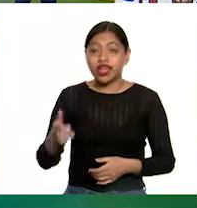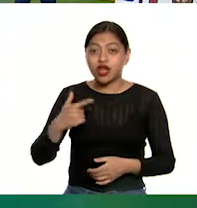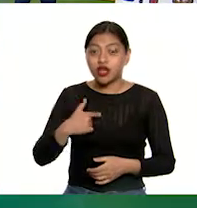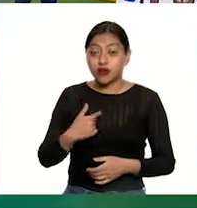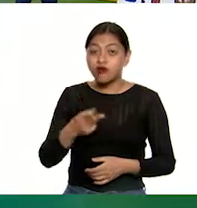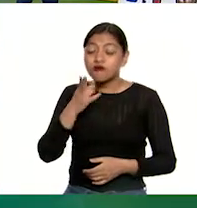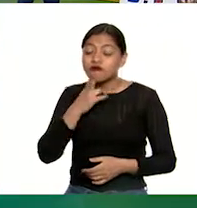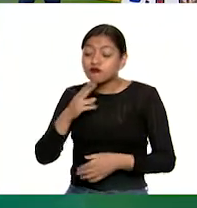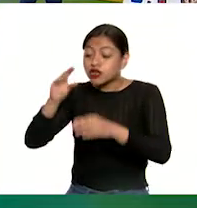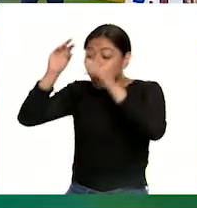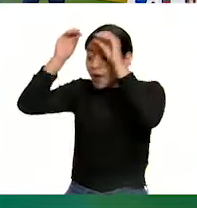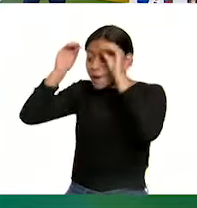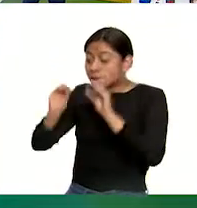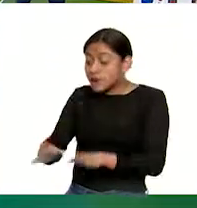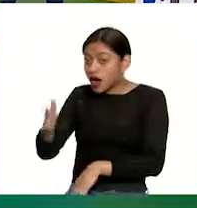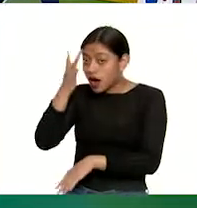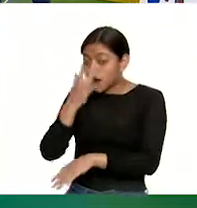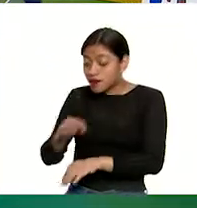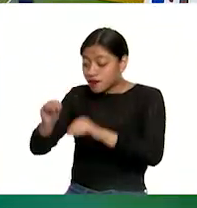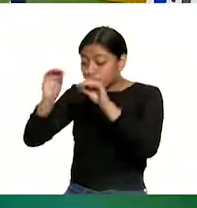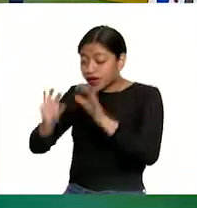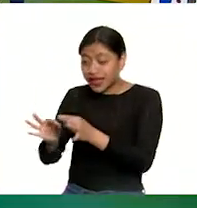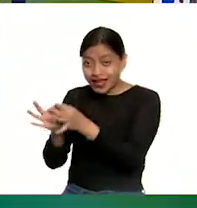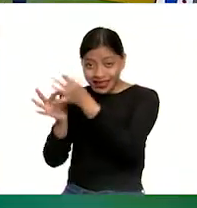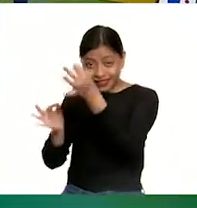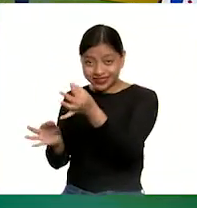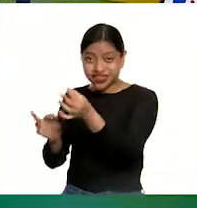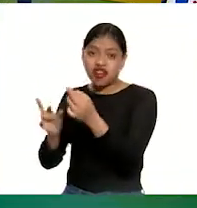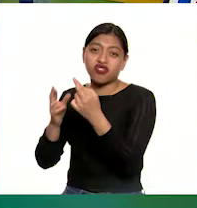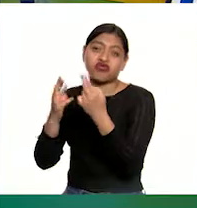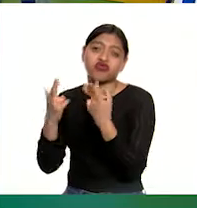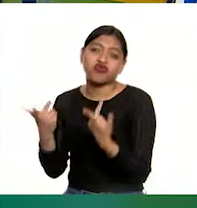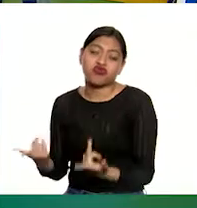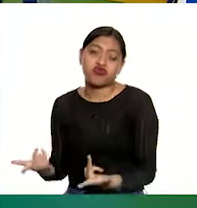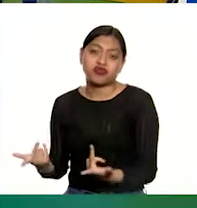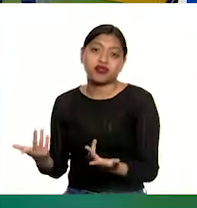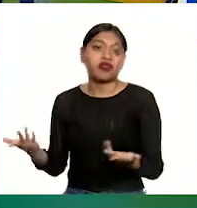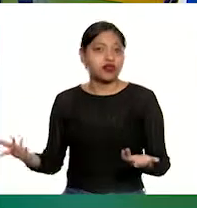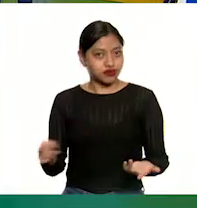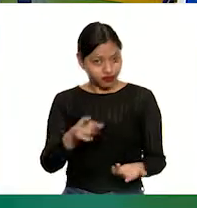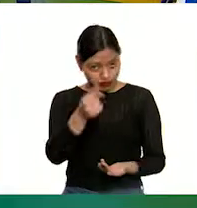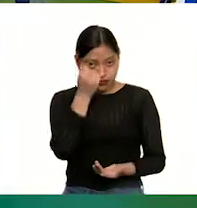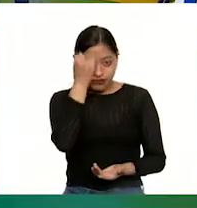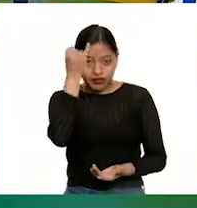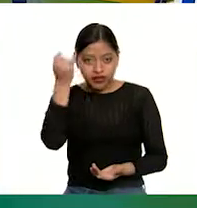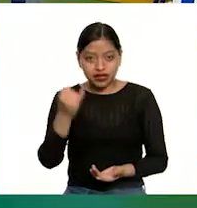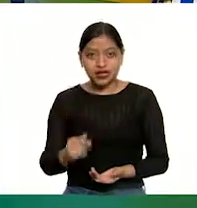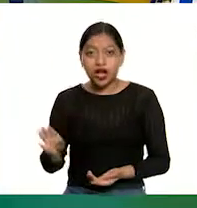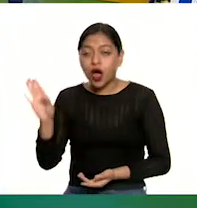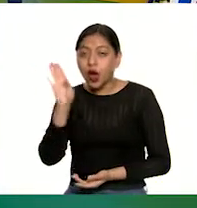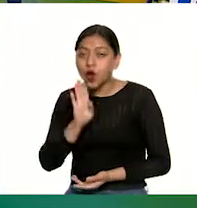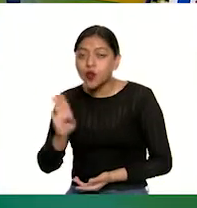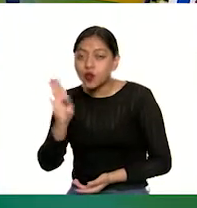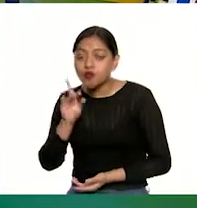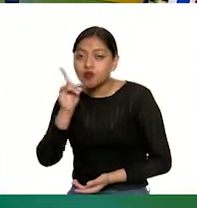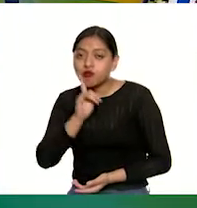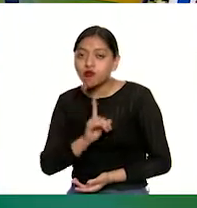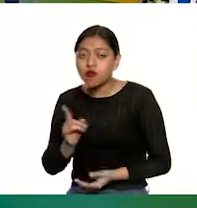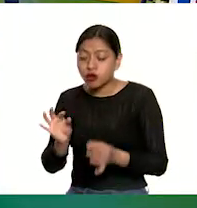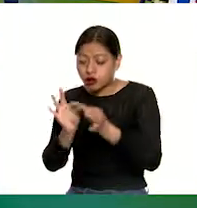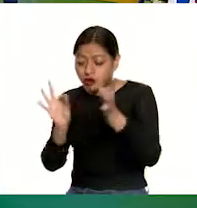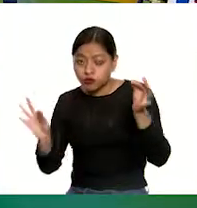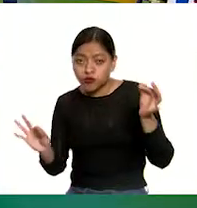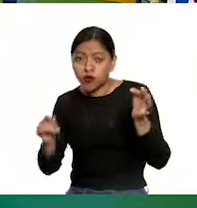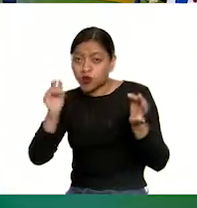mágica. Eso sí es una tragedia. Imagínense a una bruja y que se Entonces tronó. no podía, Esa es